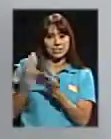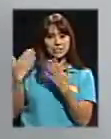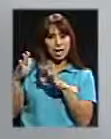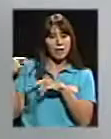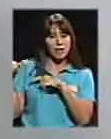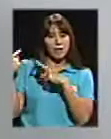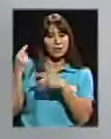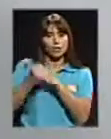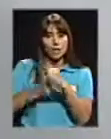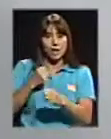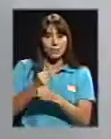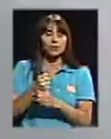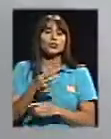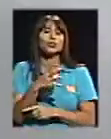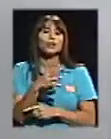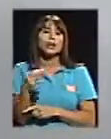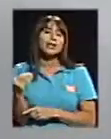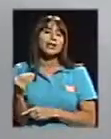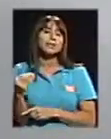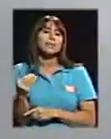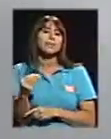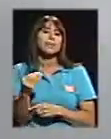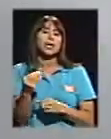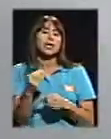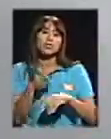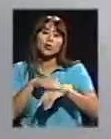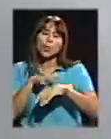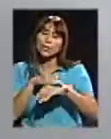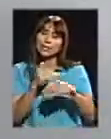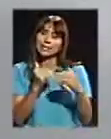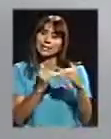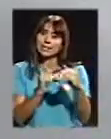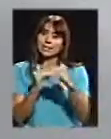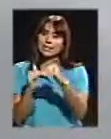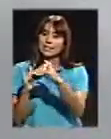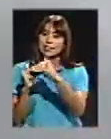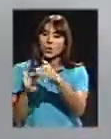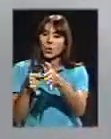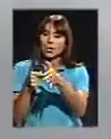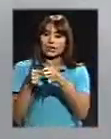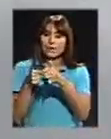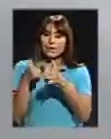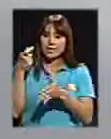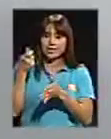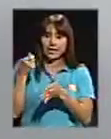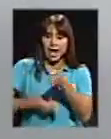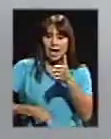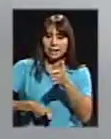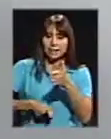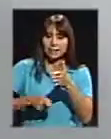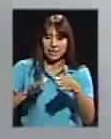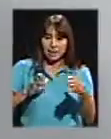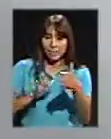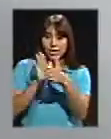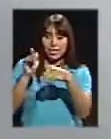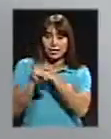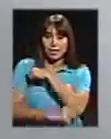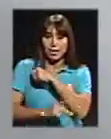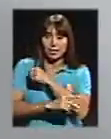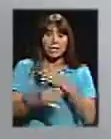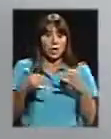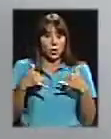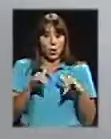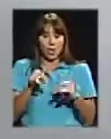y las restricciones fiscales, ¿verdad?, que enfrenta ese país, los problemas que todavía tiene que resolver ahora en